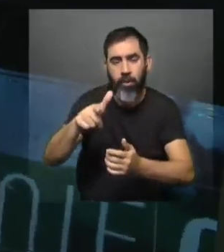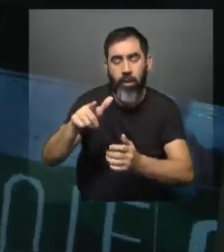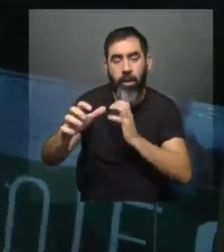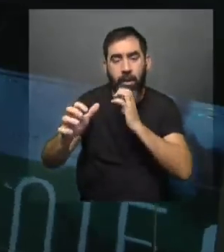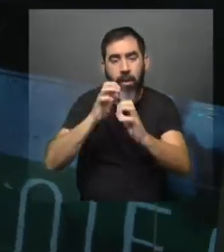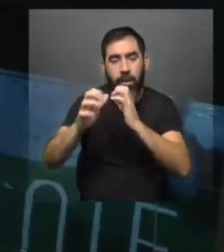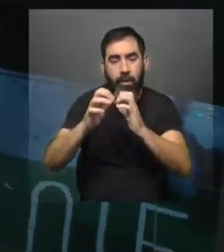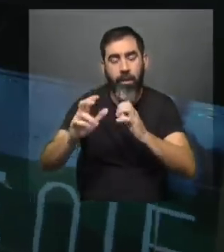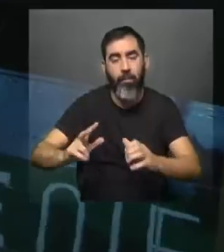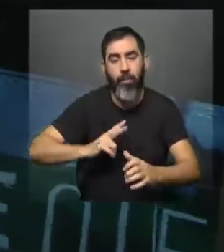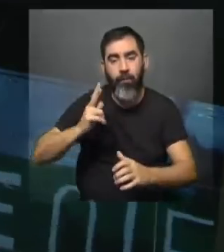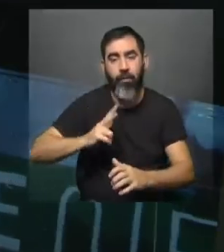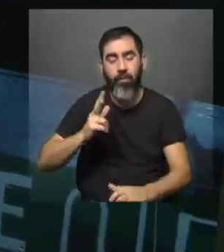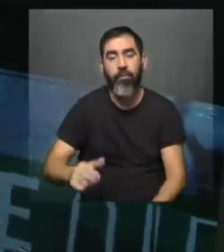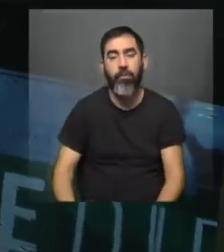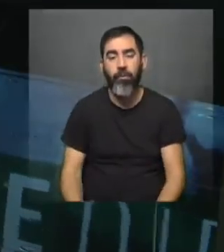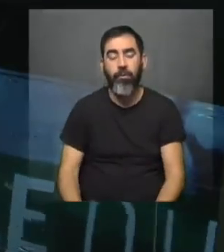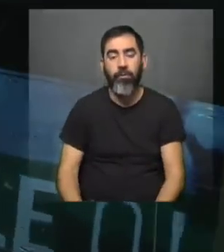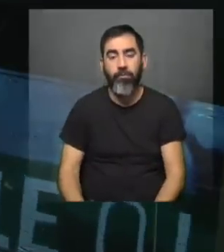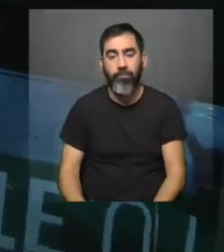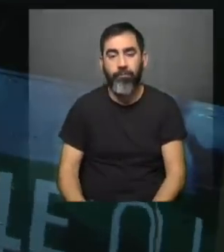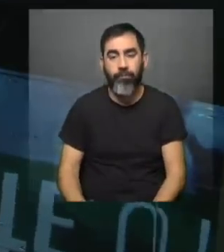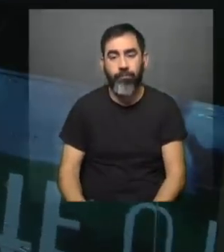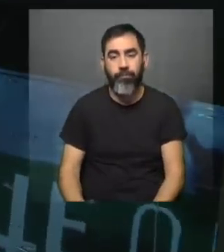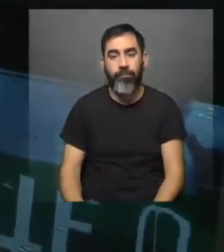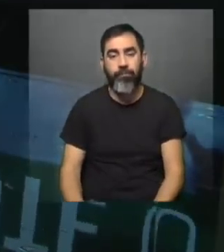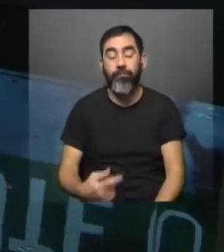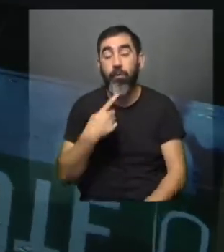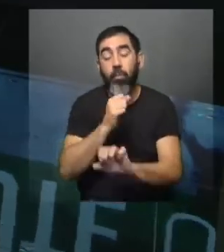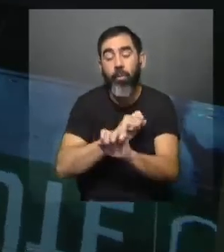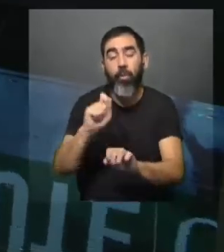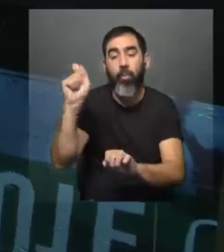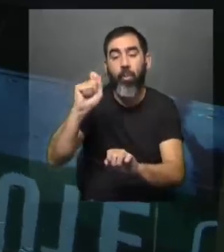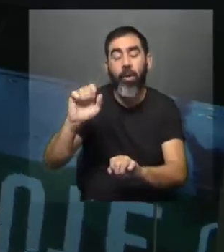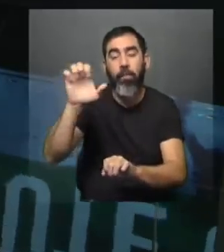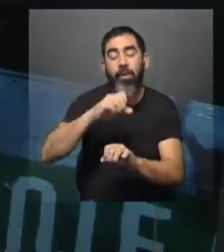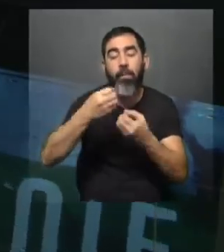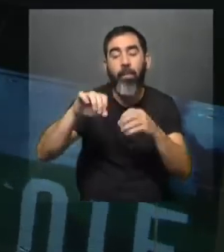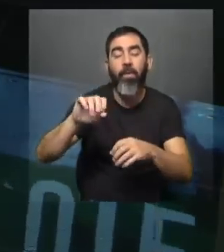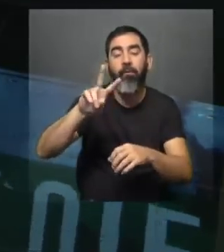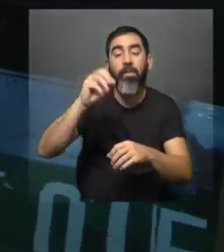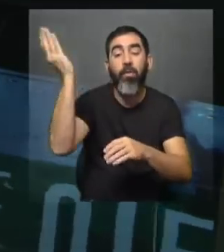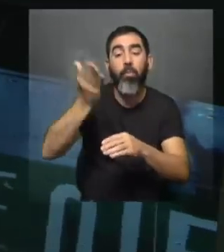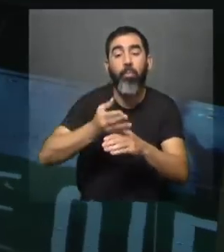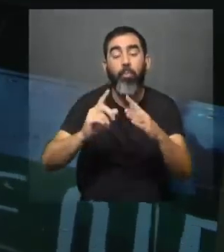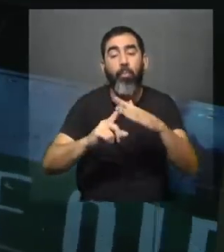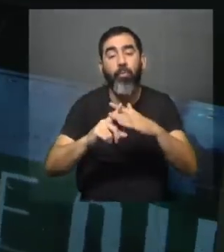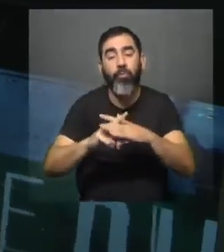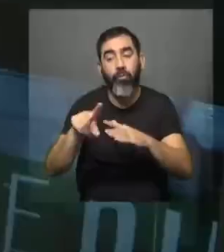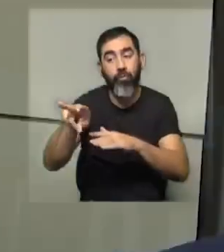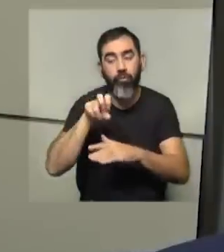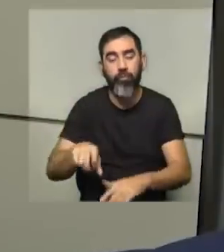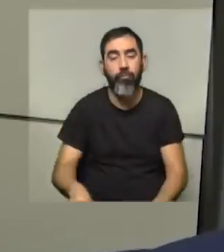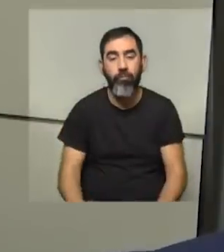a privados sí segunda jerarca este decreto podría ser que la empresa pública pierda hasta el 20% de su facturación